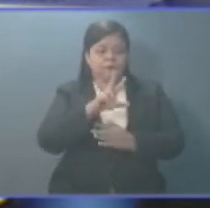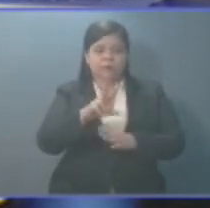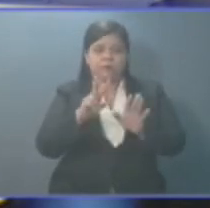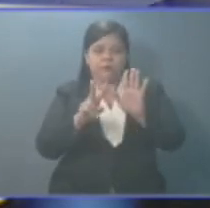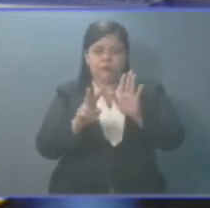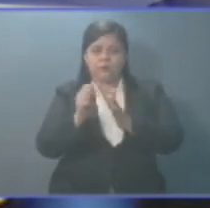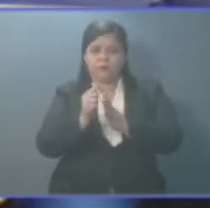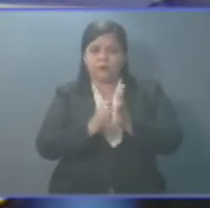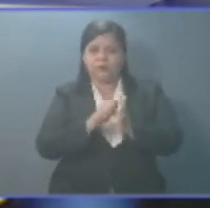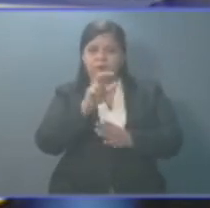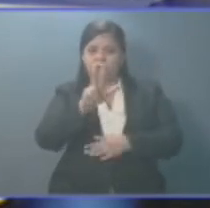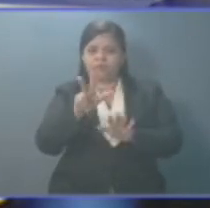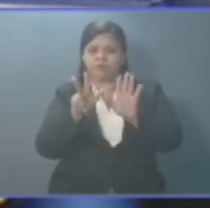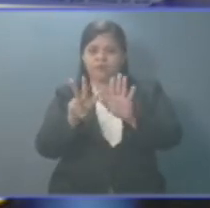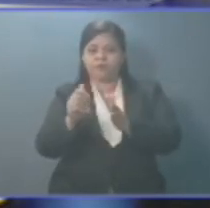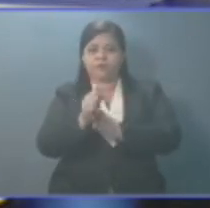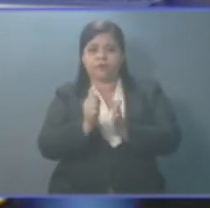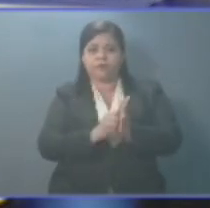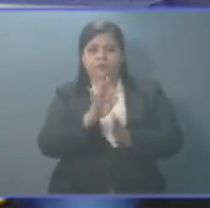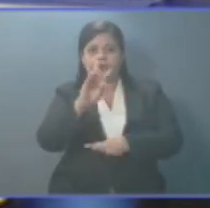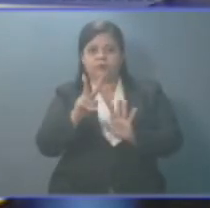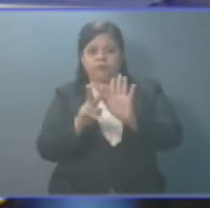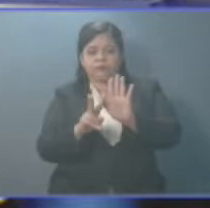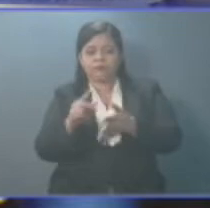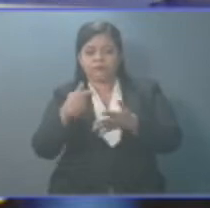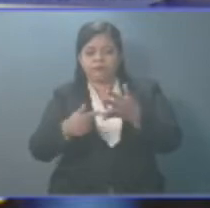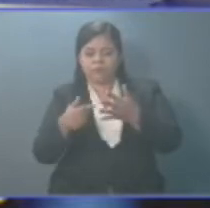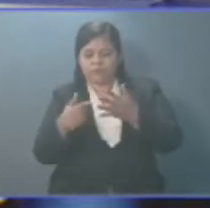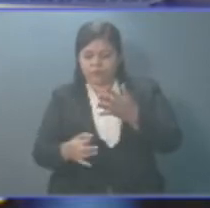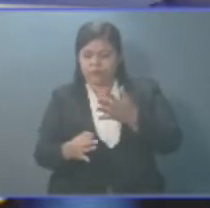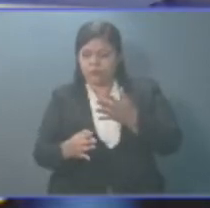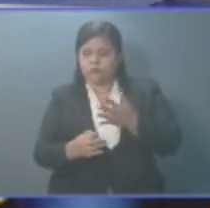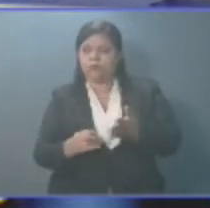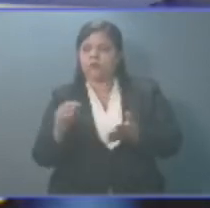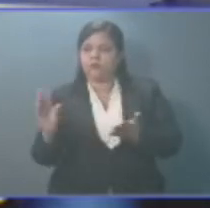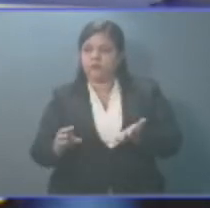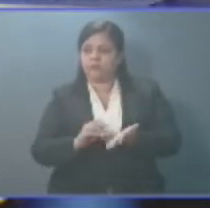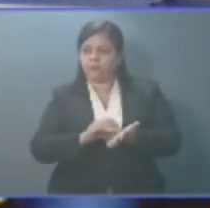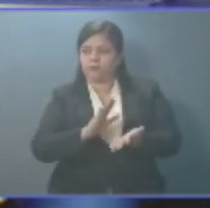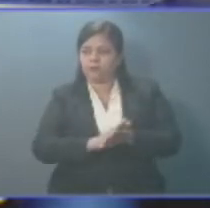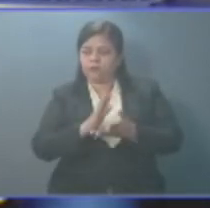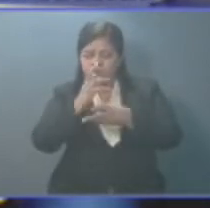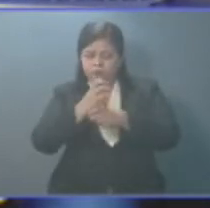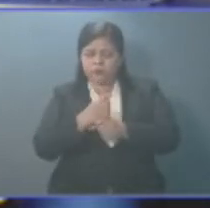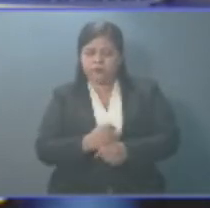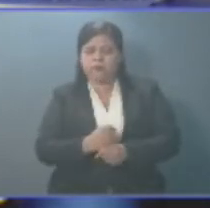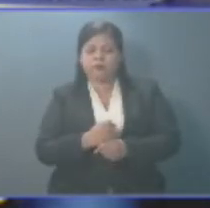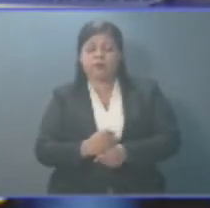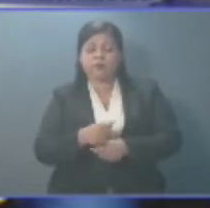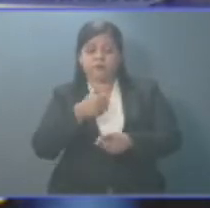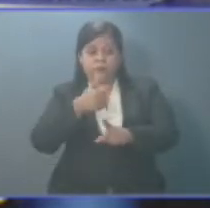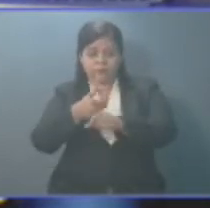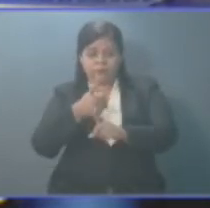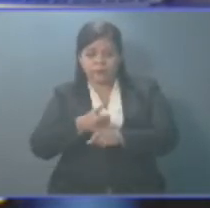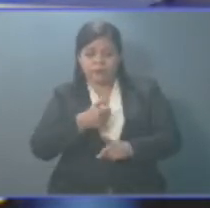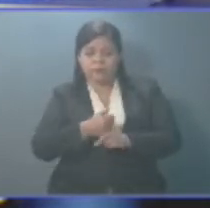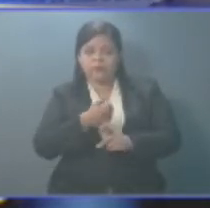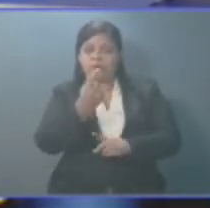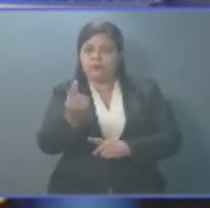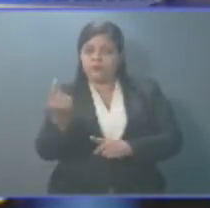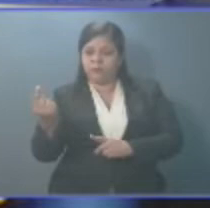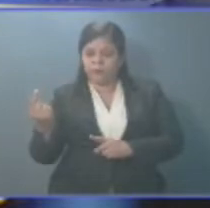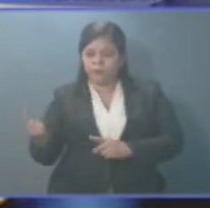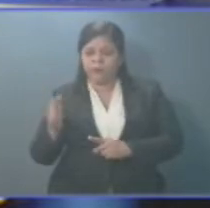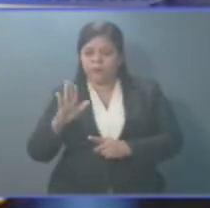37, 38 y 47 de la ley primaria establece las garantías individuales del trabajador, que es